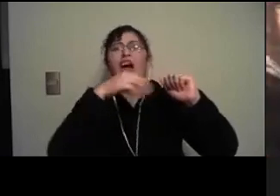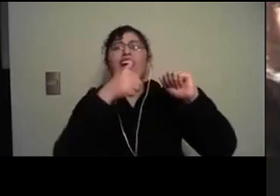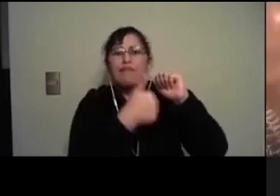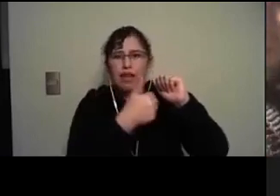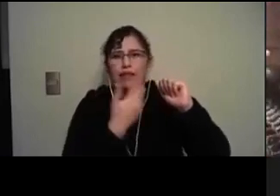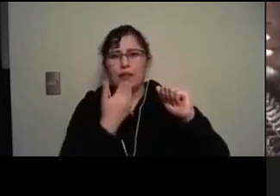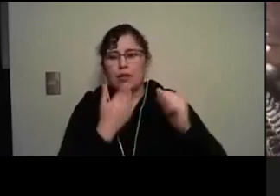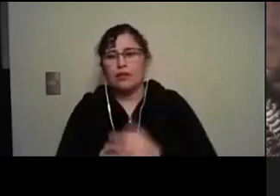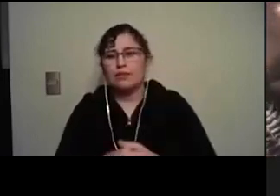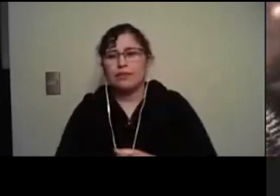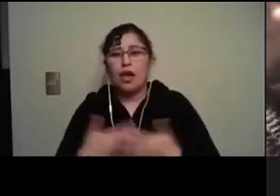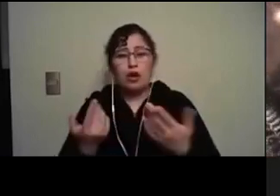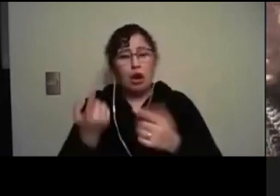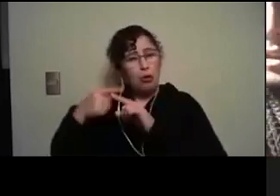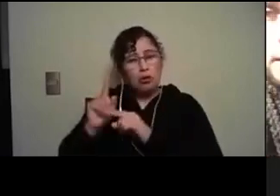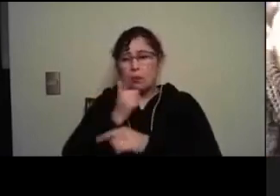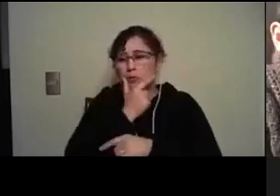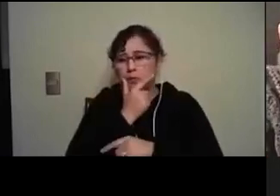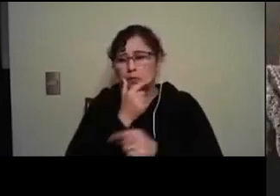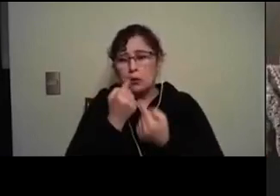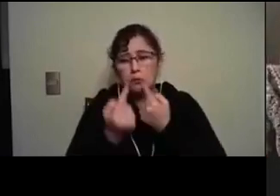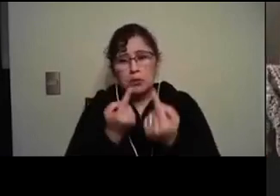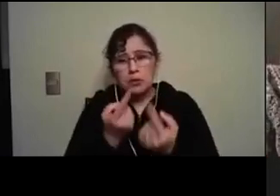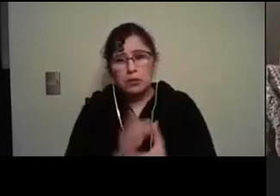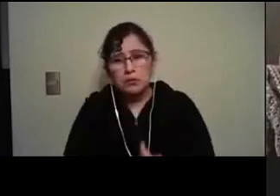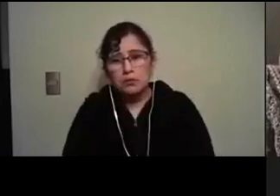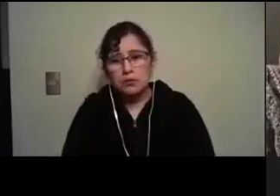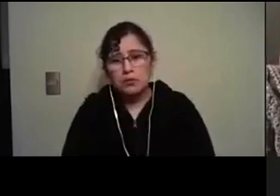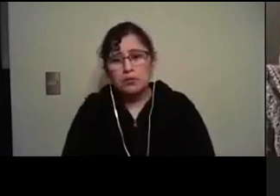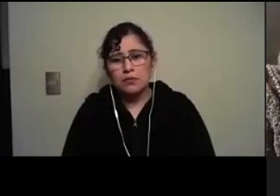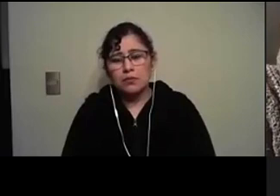No sé si queda alguna pregunta, alguna duda.